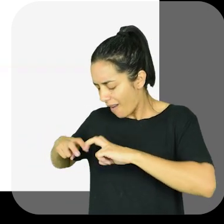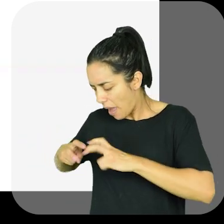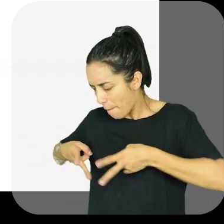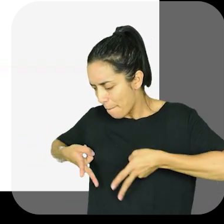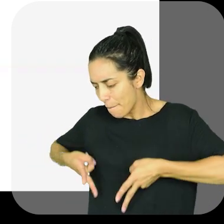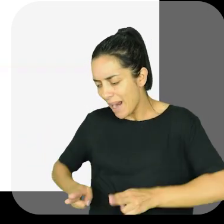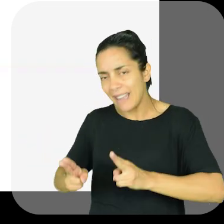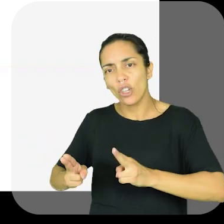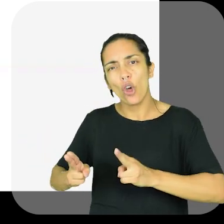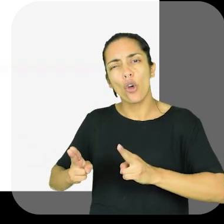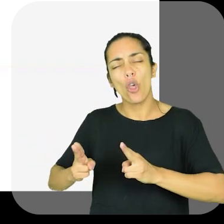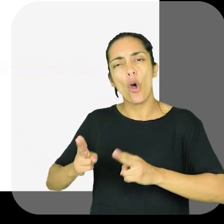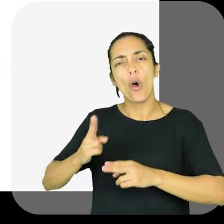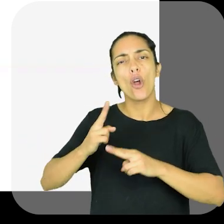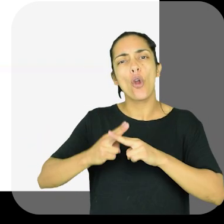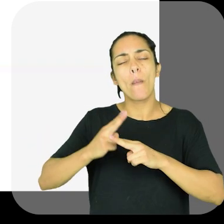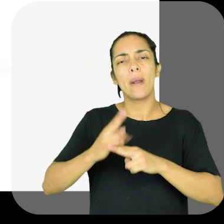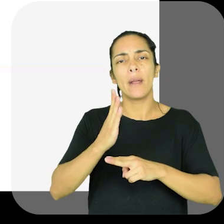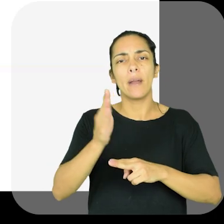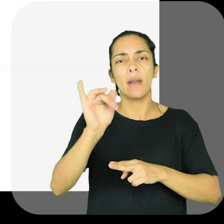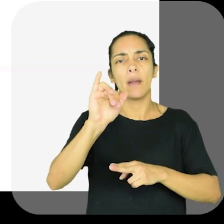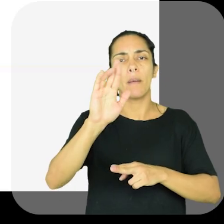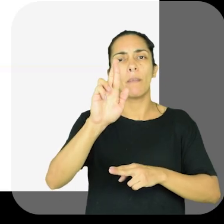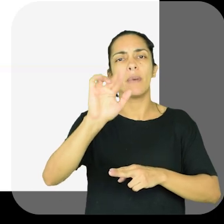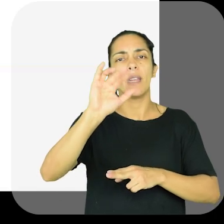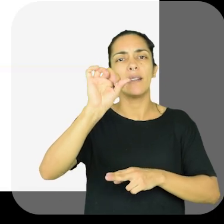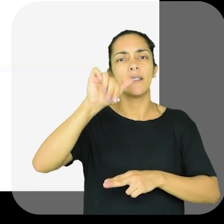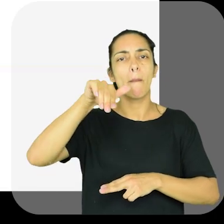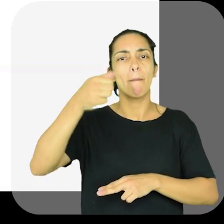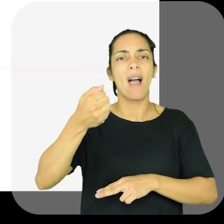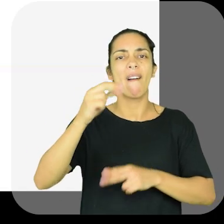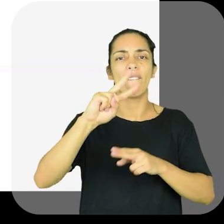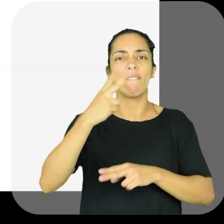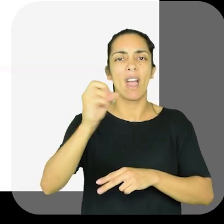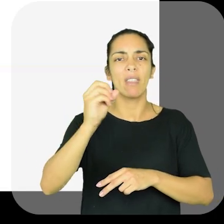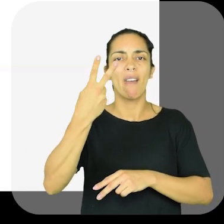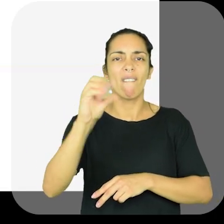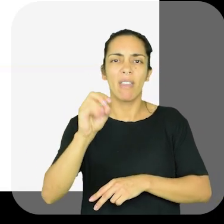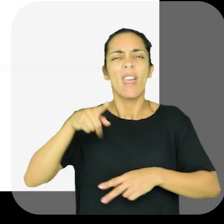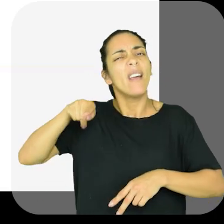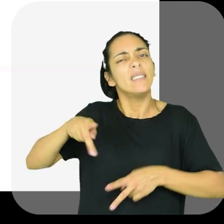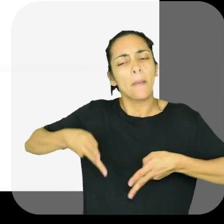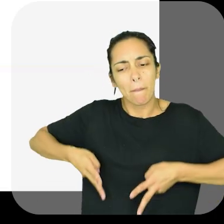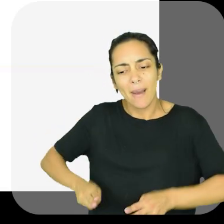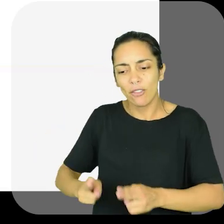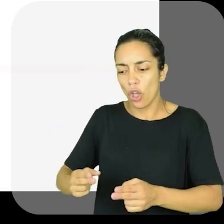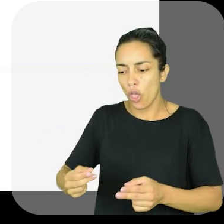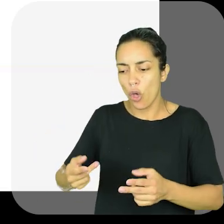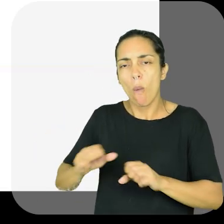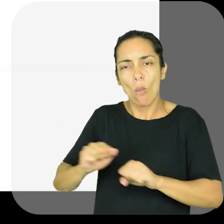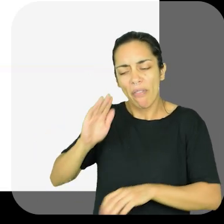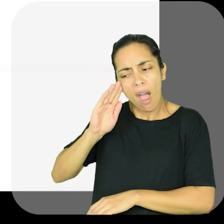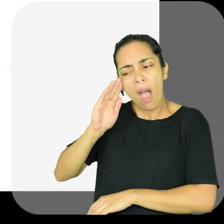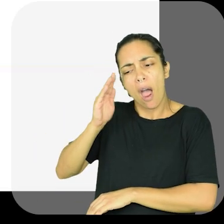metodología llamada Prisma 2020. Esta metodología lo que hace es permitir